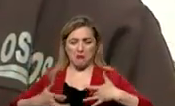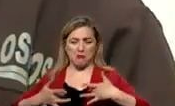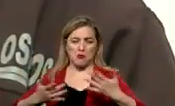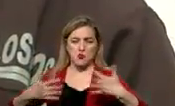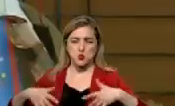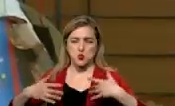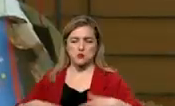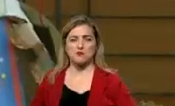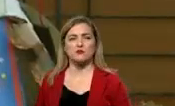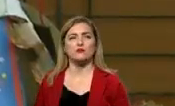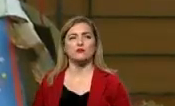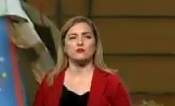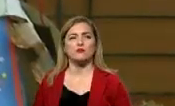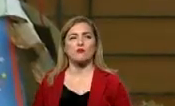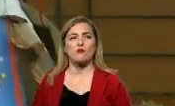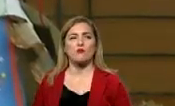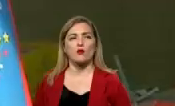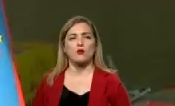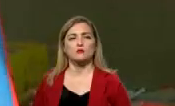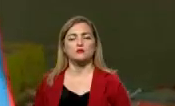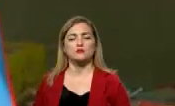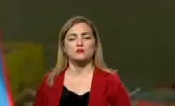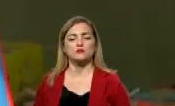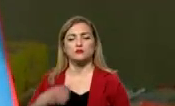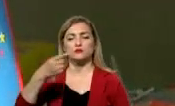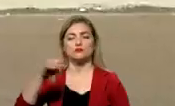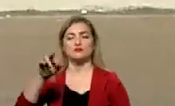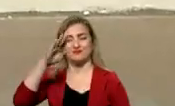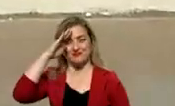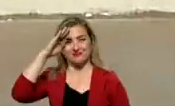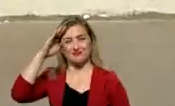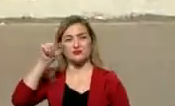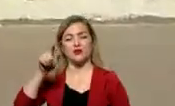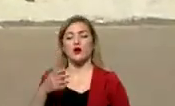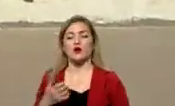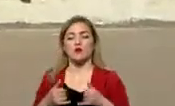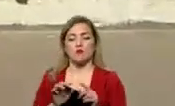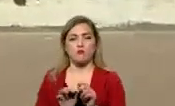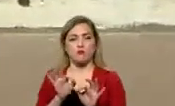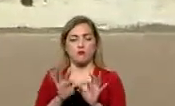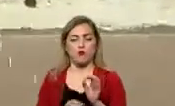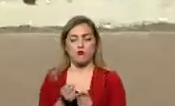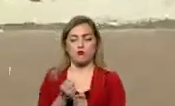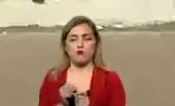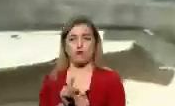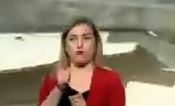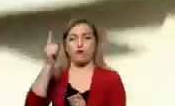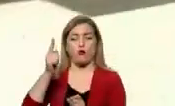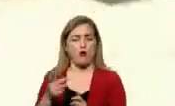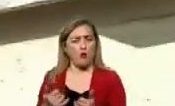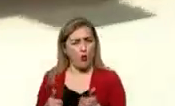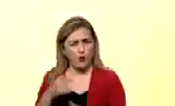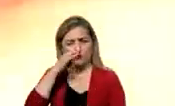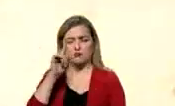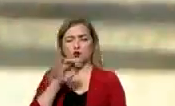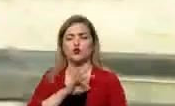en el radio mortal. Es por esta razón que el GIR lanzó la campaña La pirotecnia no es un juego de niños, no quemes tus sueños, para generar